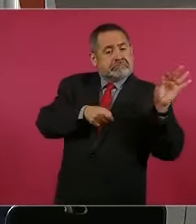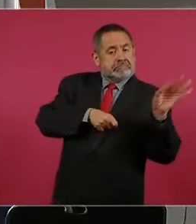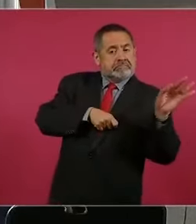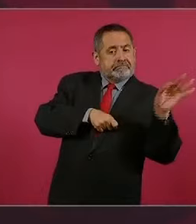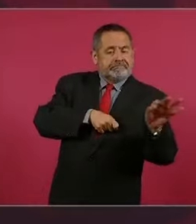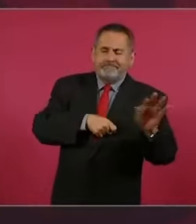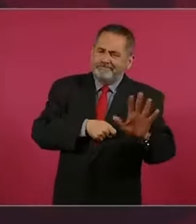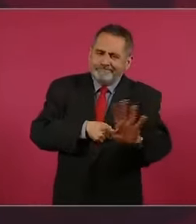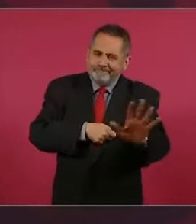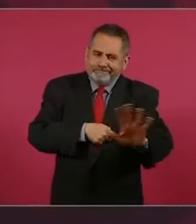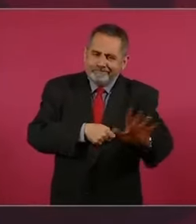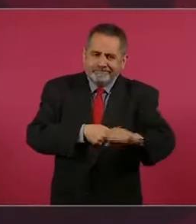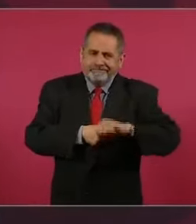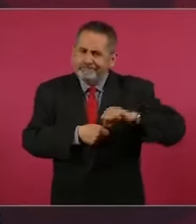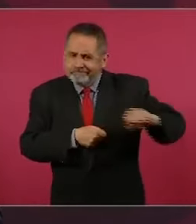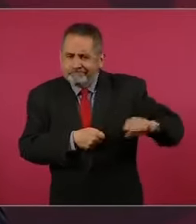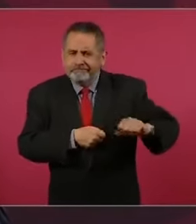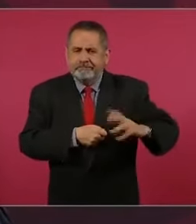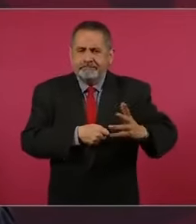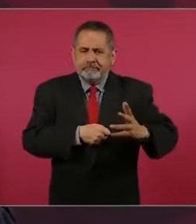porque hay muchos